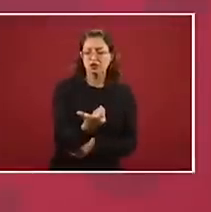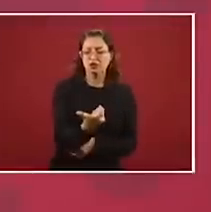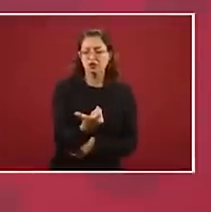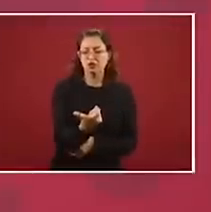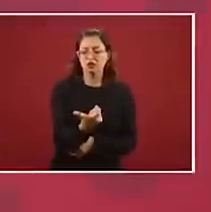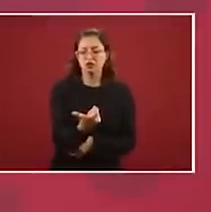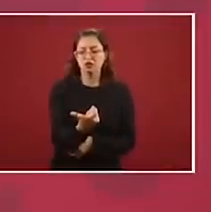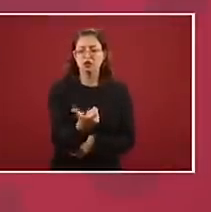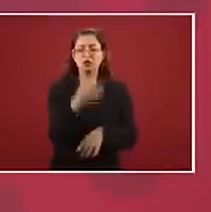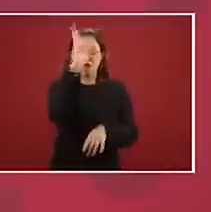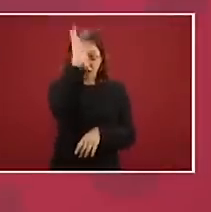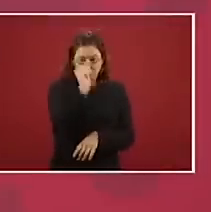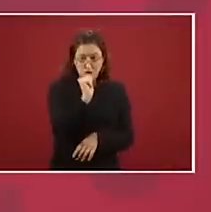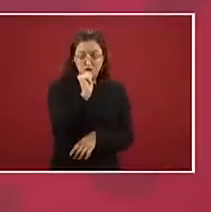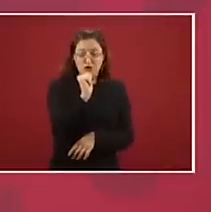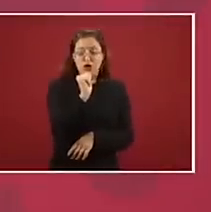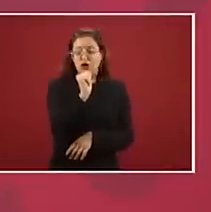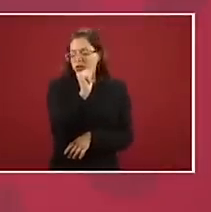mediante un convenio,